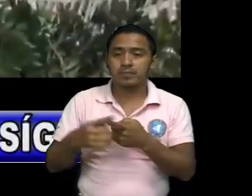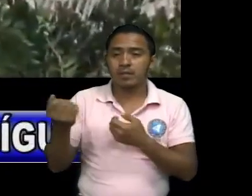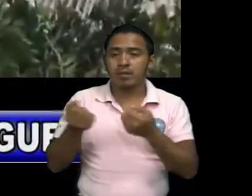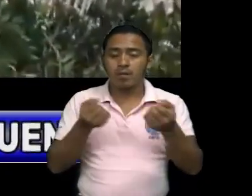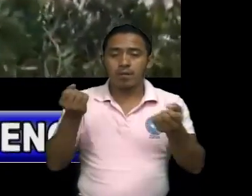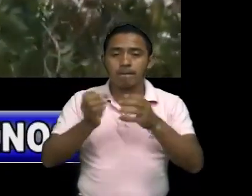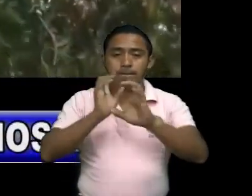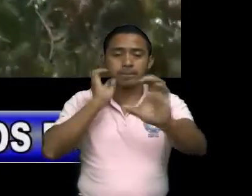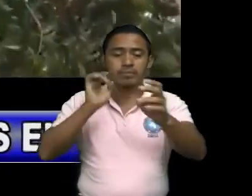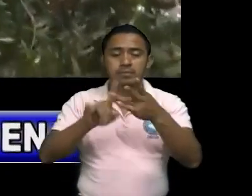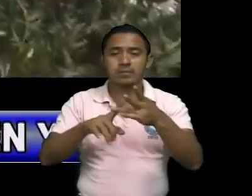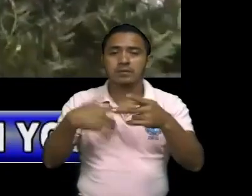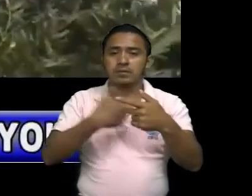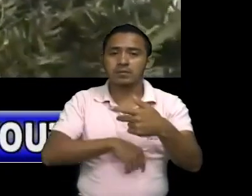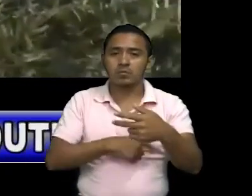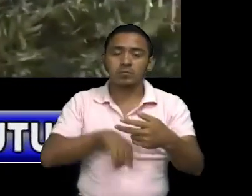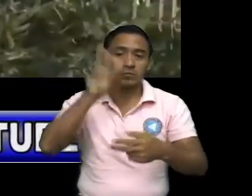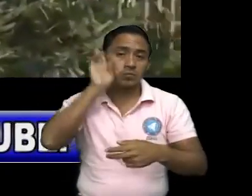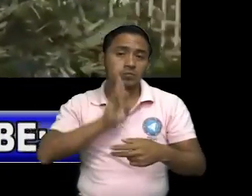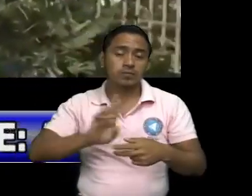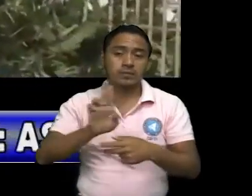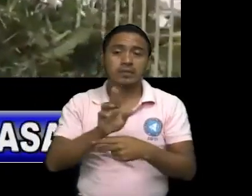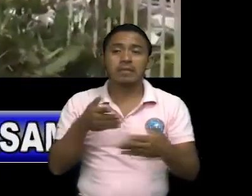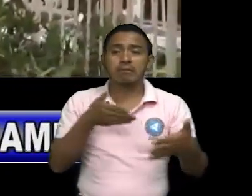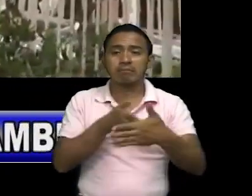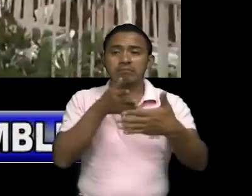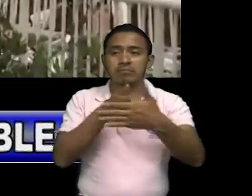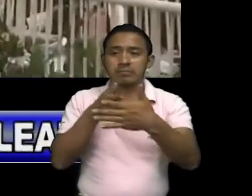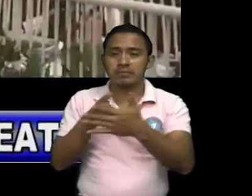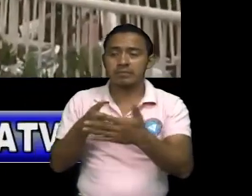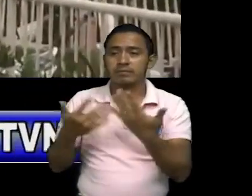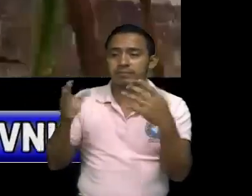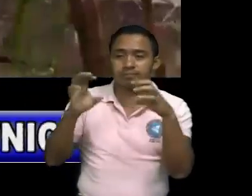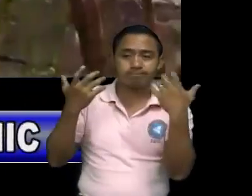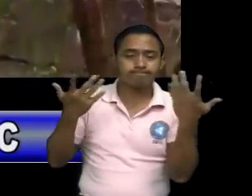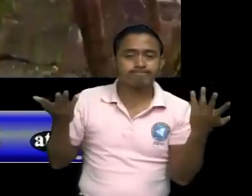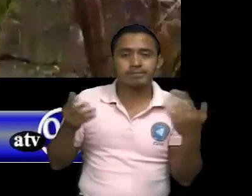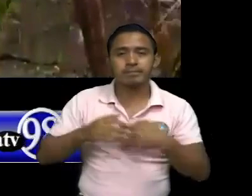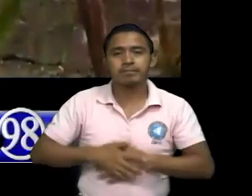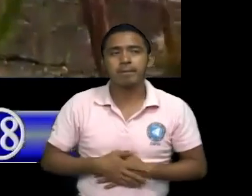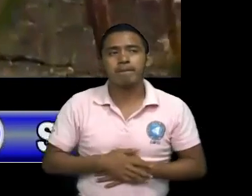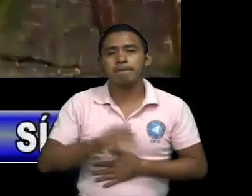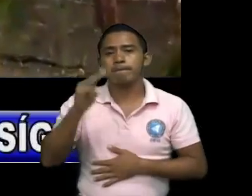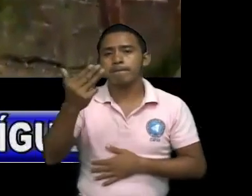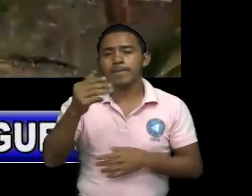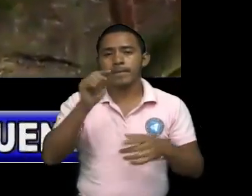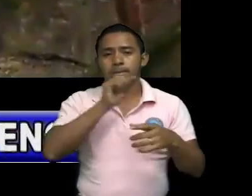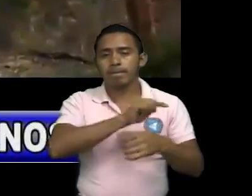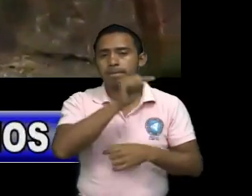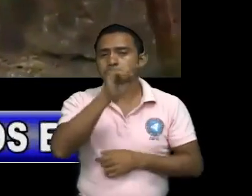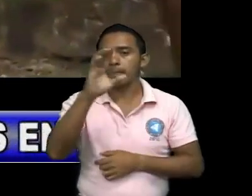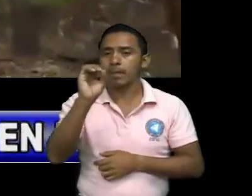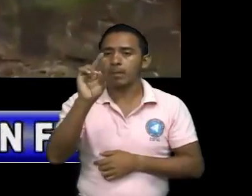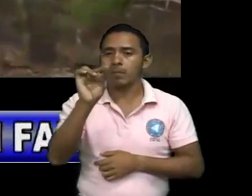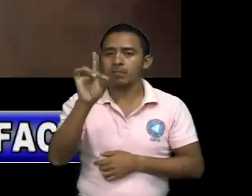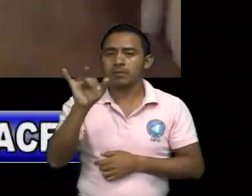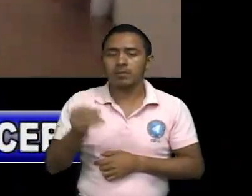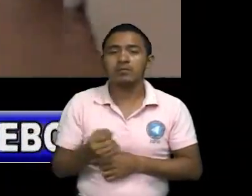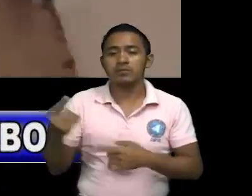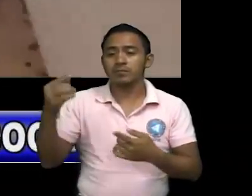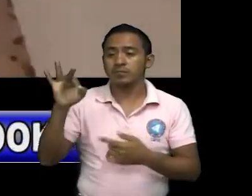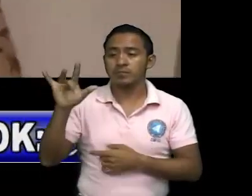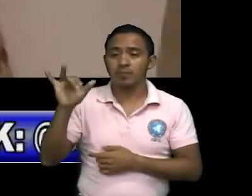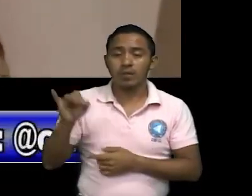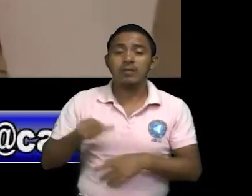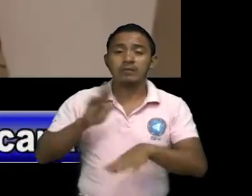las escuelas y universidades, pues han retrasado la vuelta a clases. 9 condados del estado de Florida han emitido un